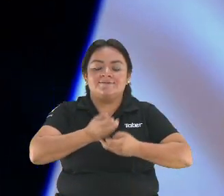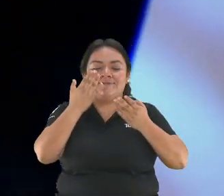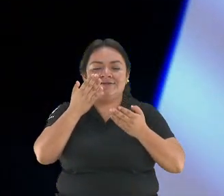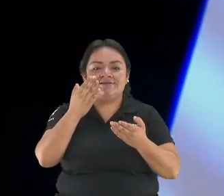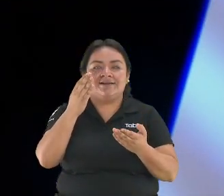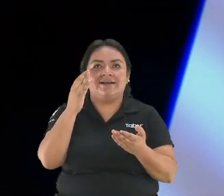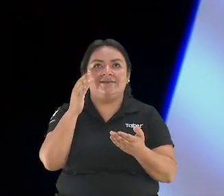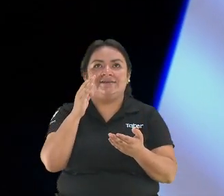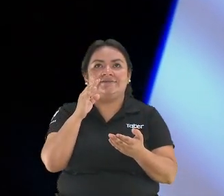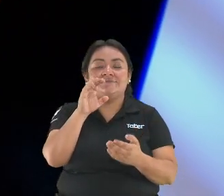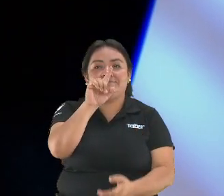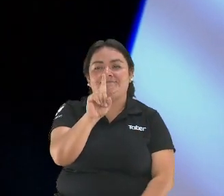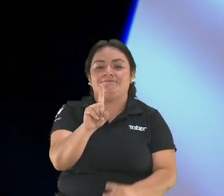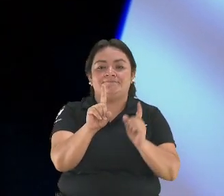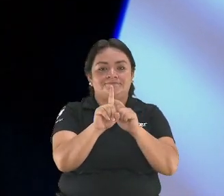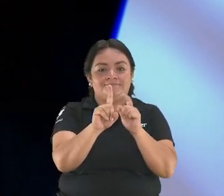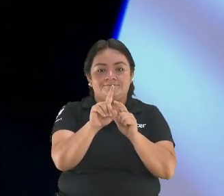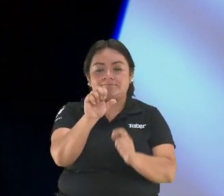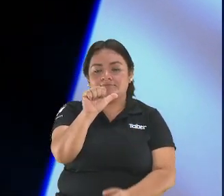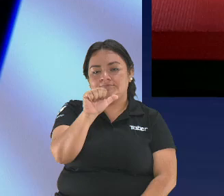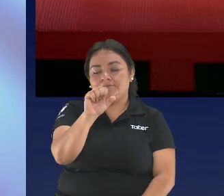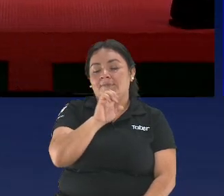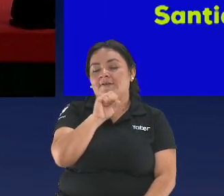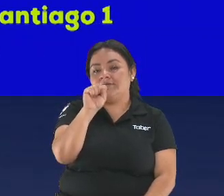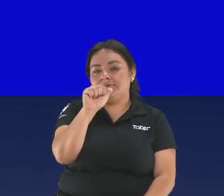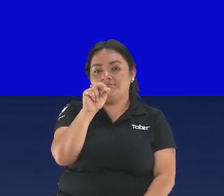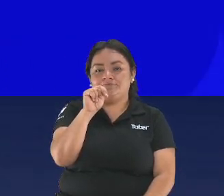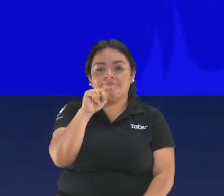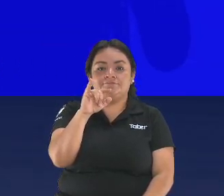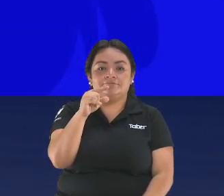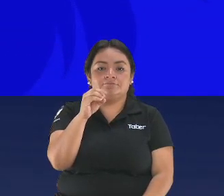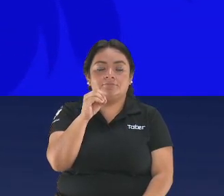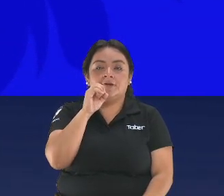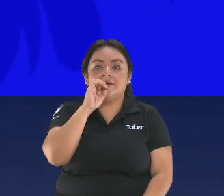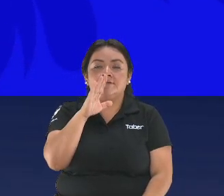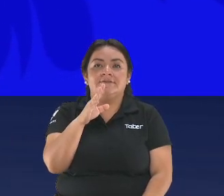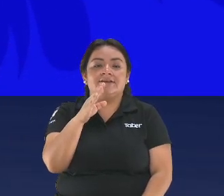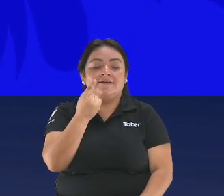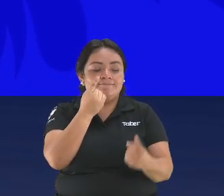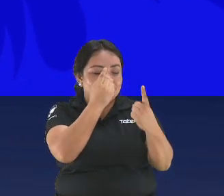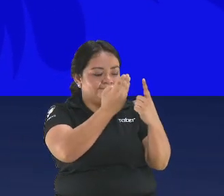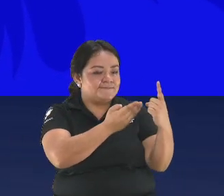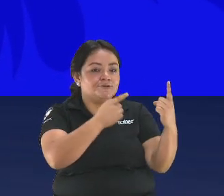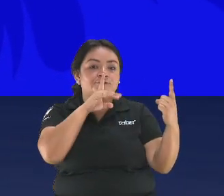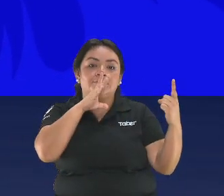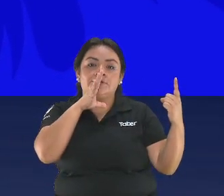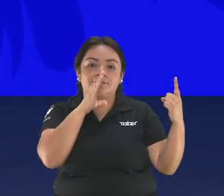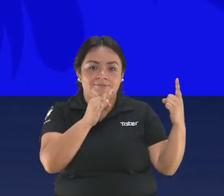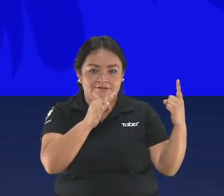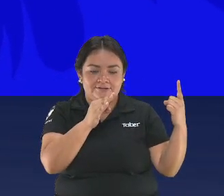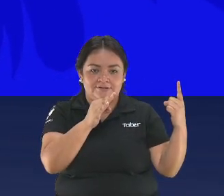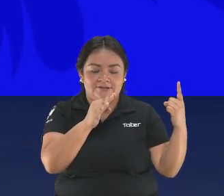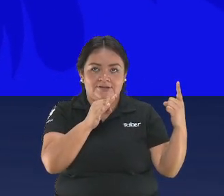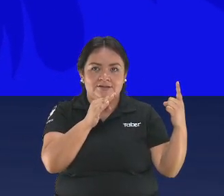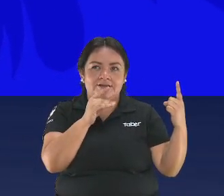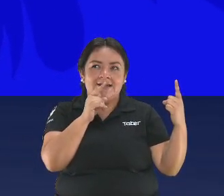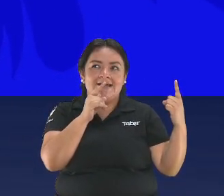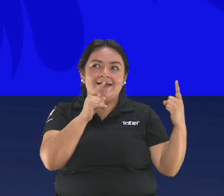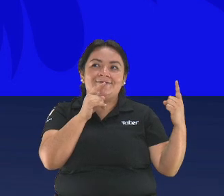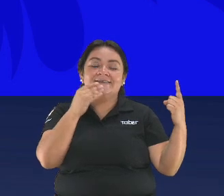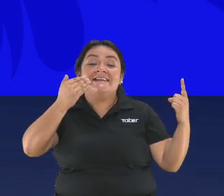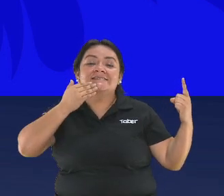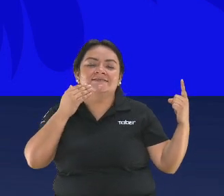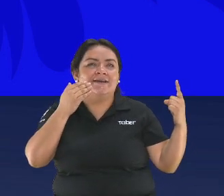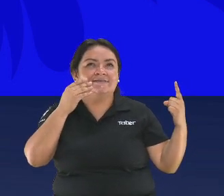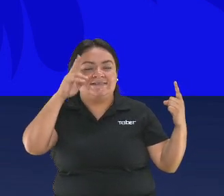apóstol luego santiago mismo cuando habla de humilde condición santiago no estaba